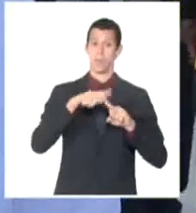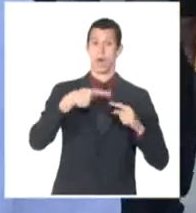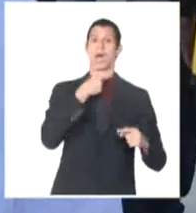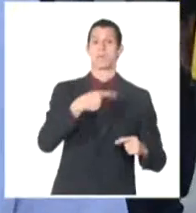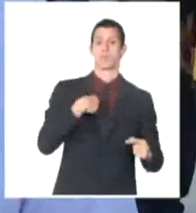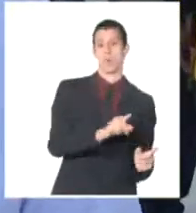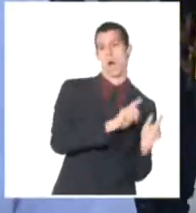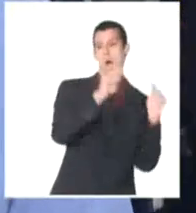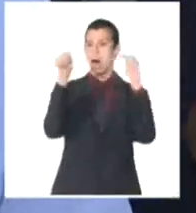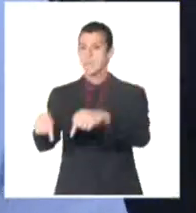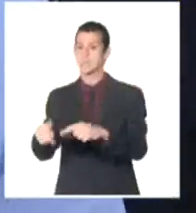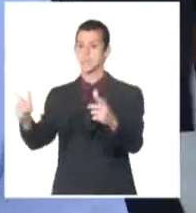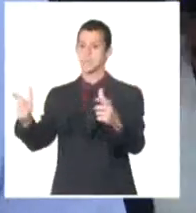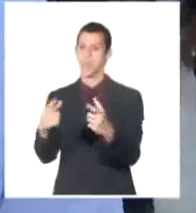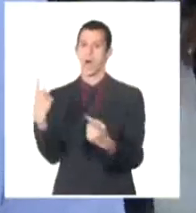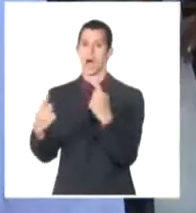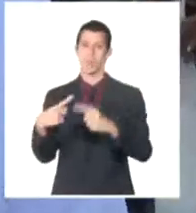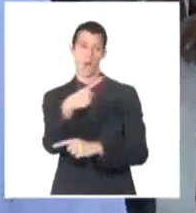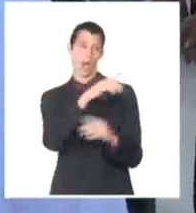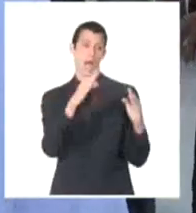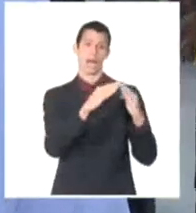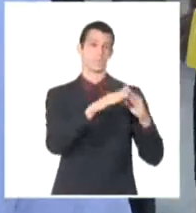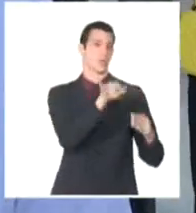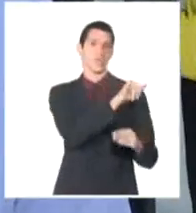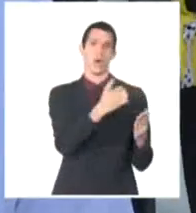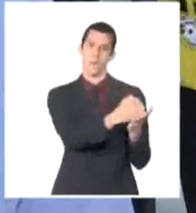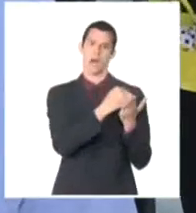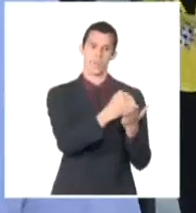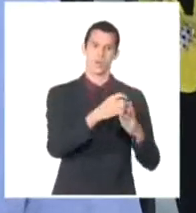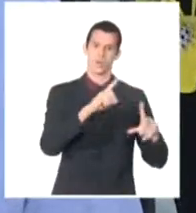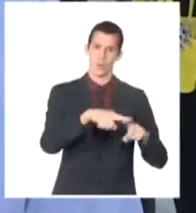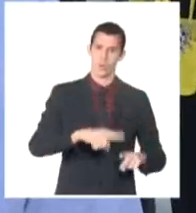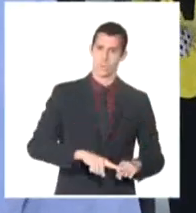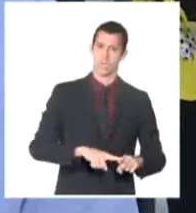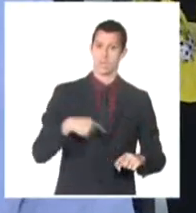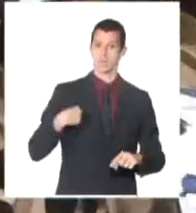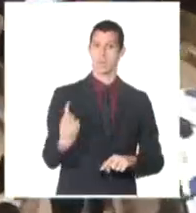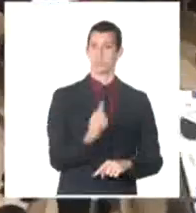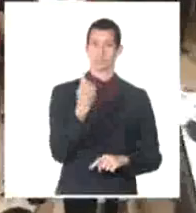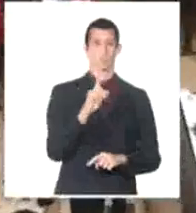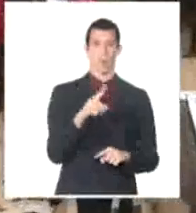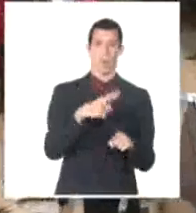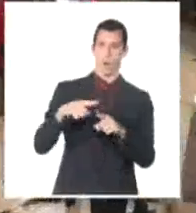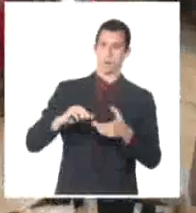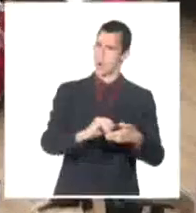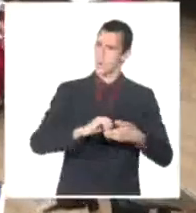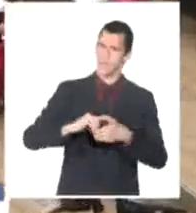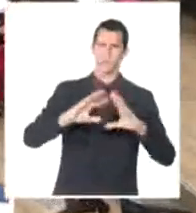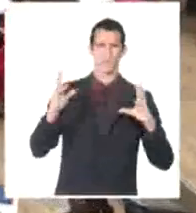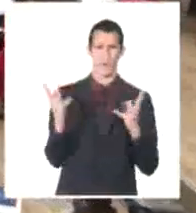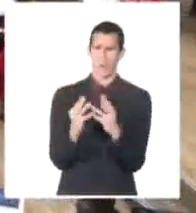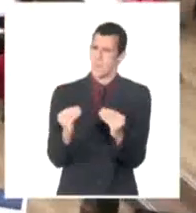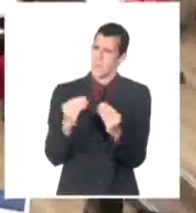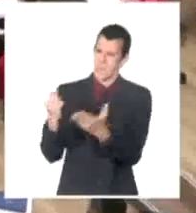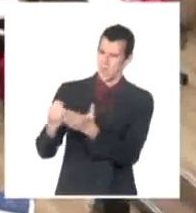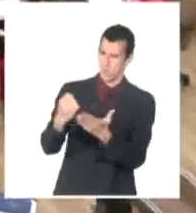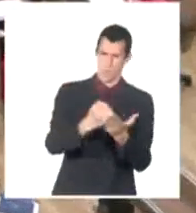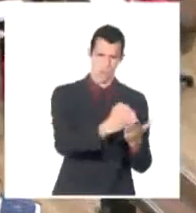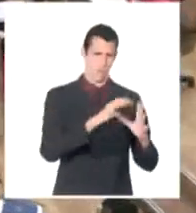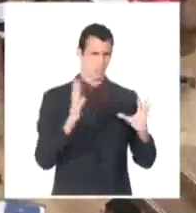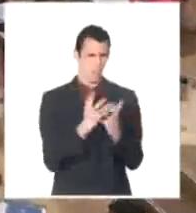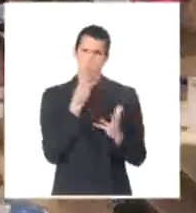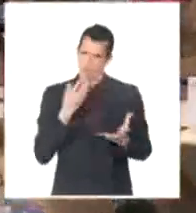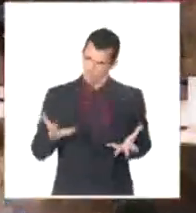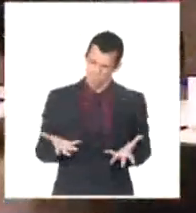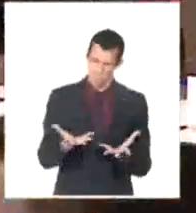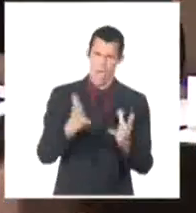le va a tocar a los otros compañeros que están a mi alrededor ayudar a la tarea para que todo salga y que todo continúe. En un contexto socioeconómico cada vez más